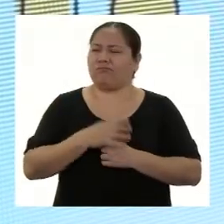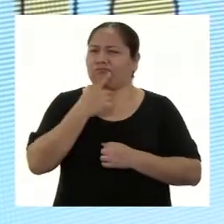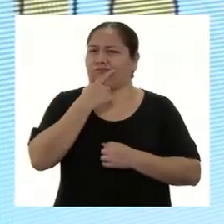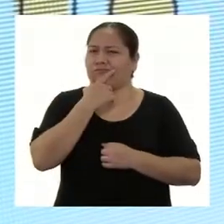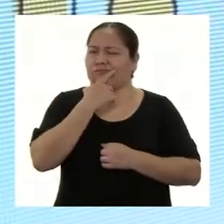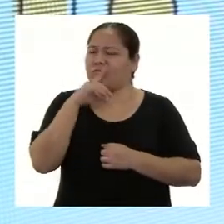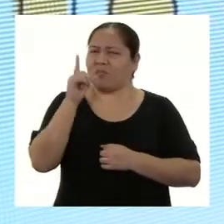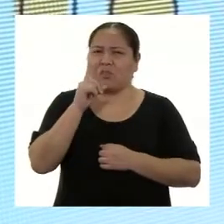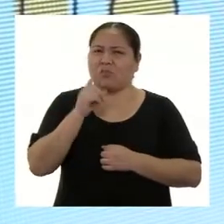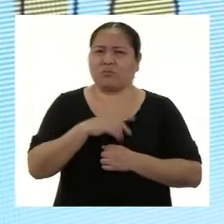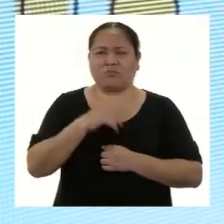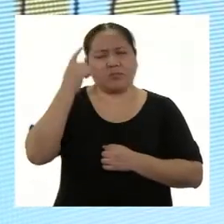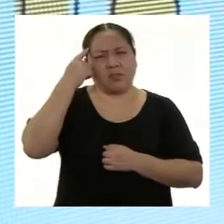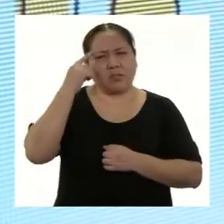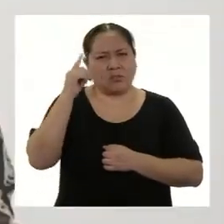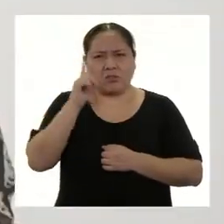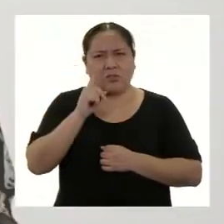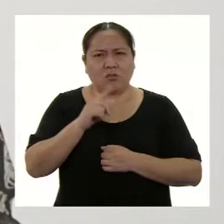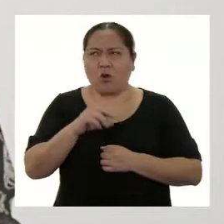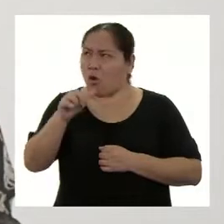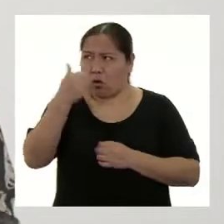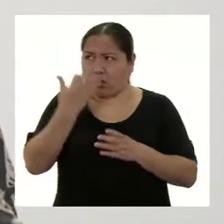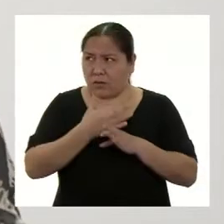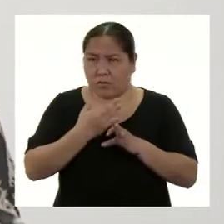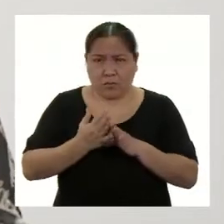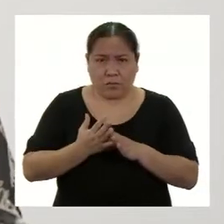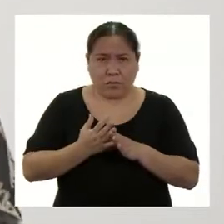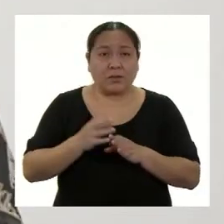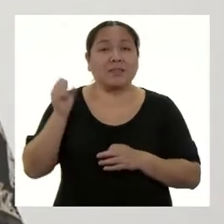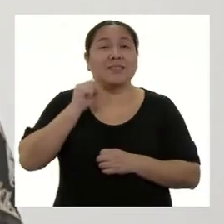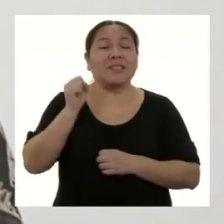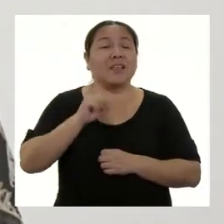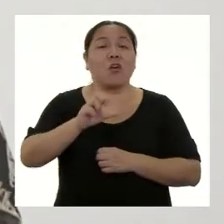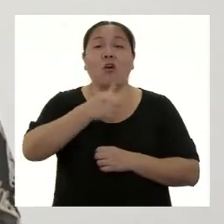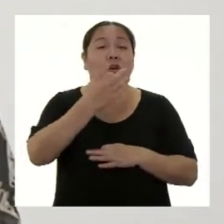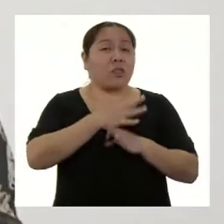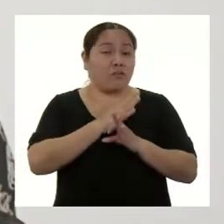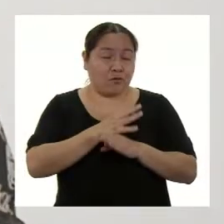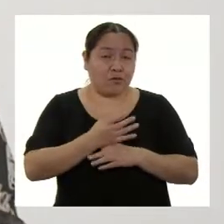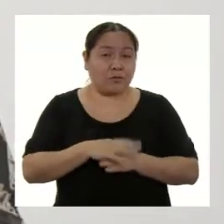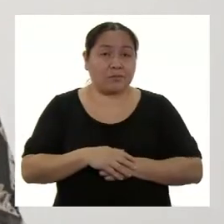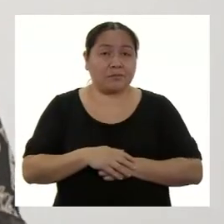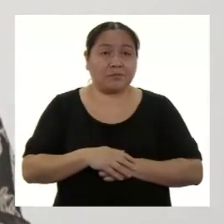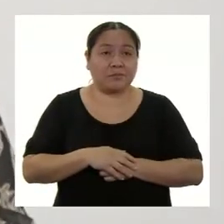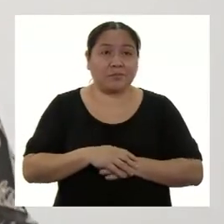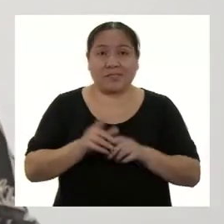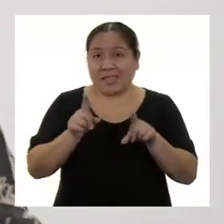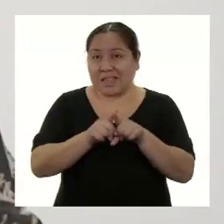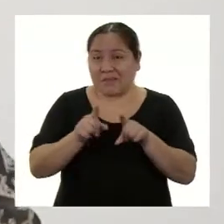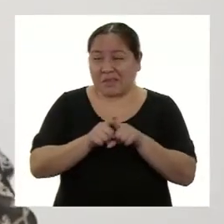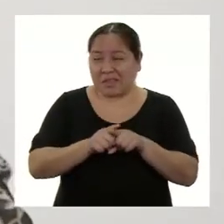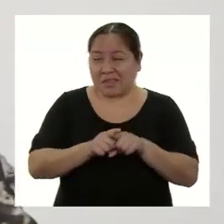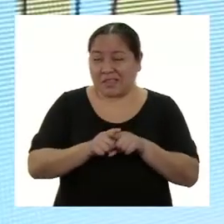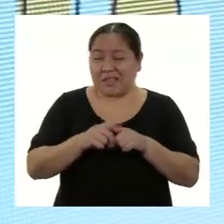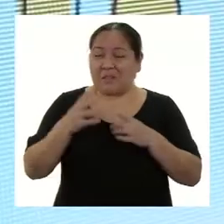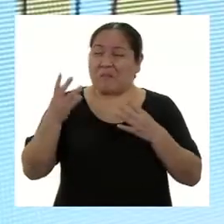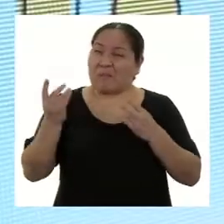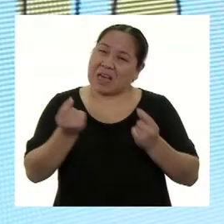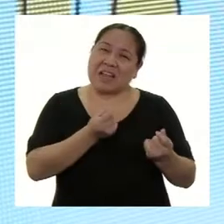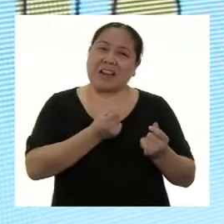No, creo que no. ¿Hay otra manera? Sí, hay otro método para hacerlo. Incluso es más